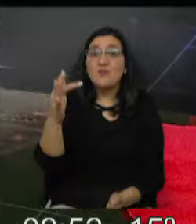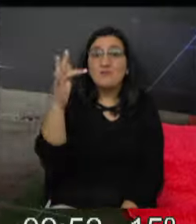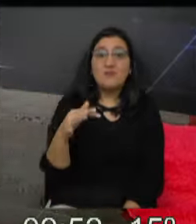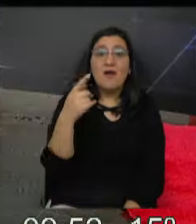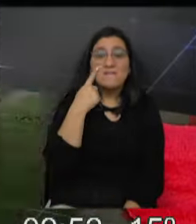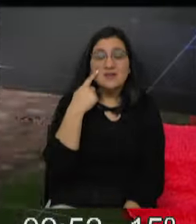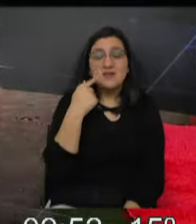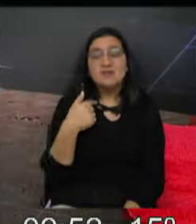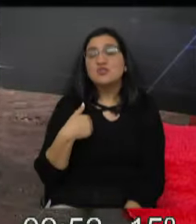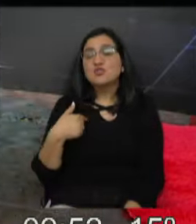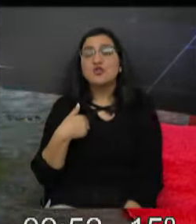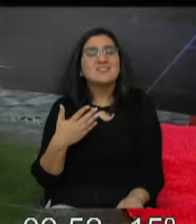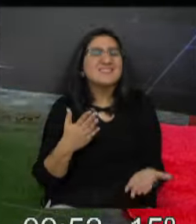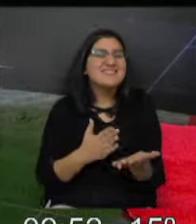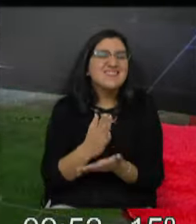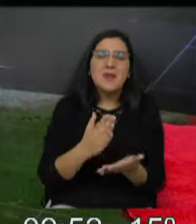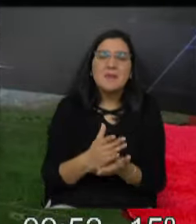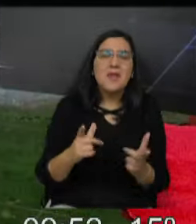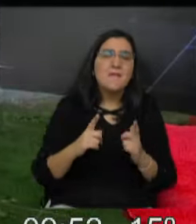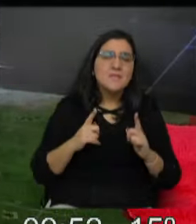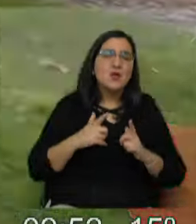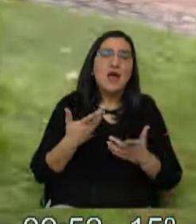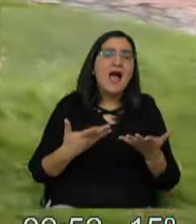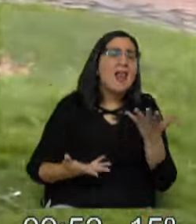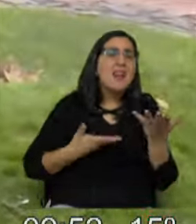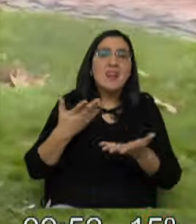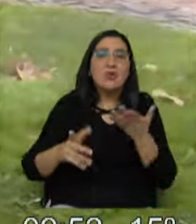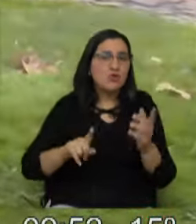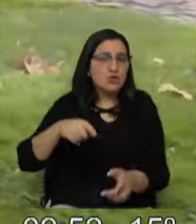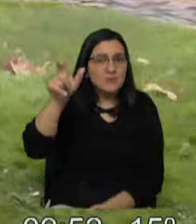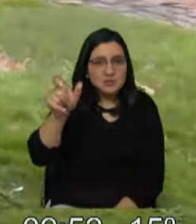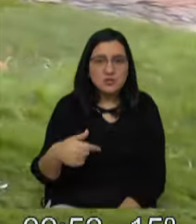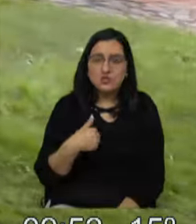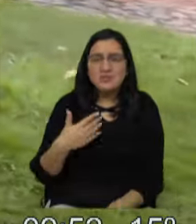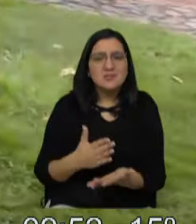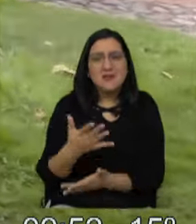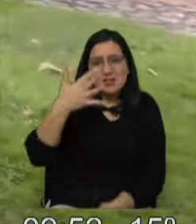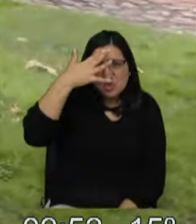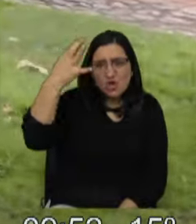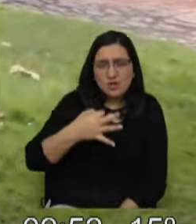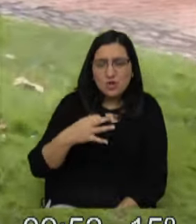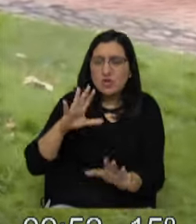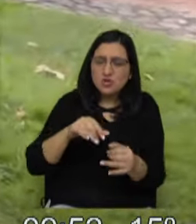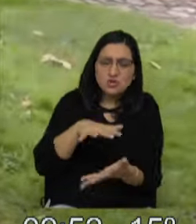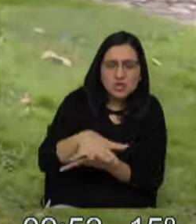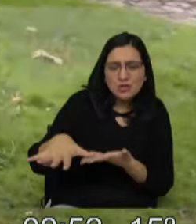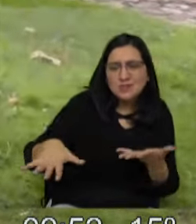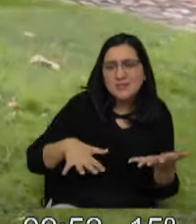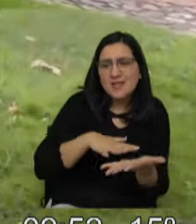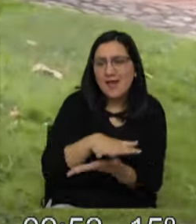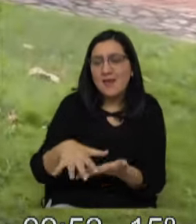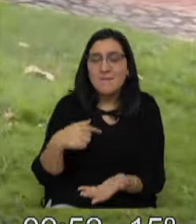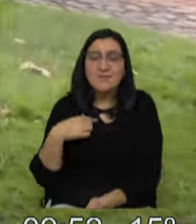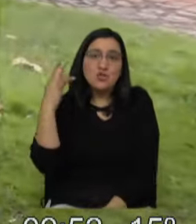yo siempre espero algo de los demás. Bien. Yo soy, creo que todo social, tengo esa teoría de